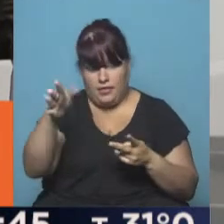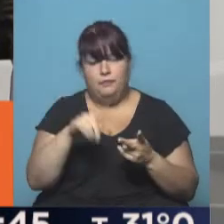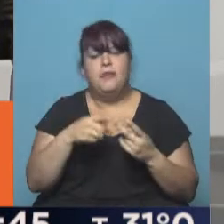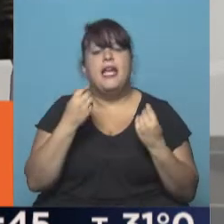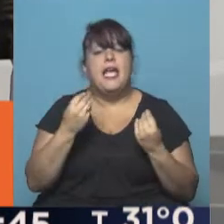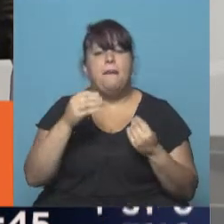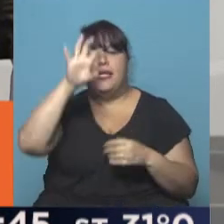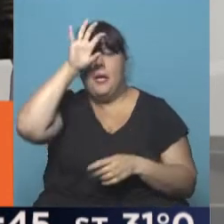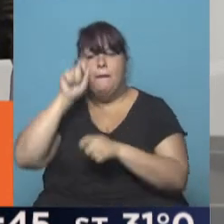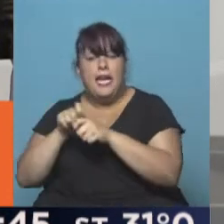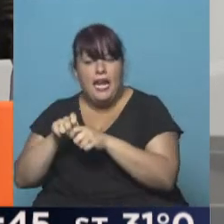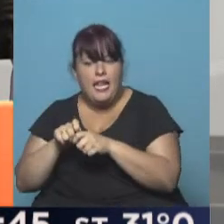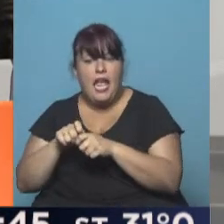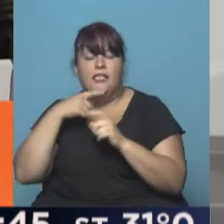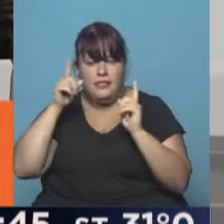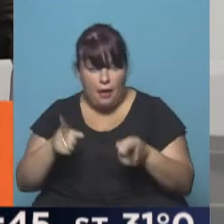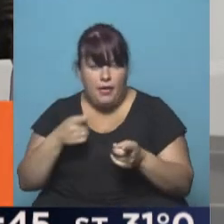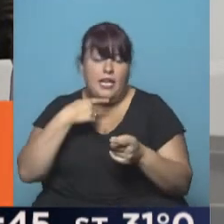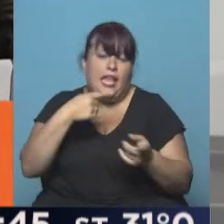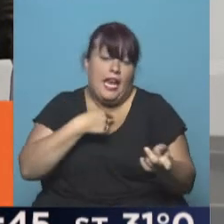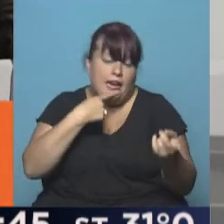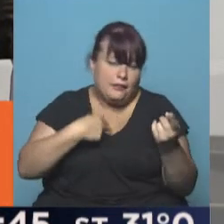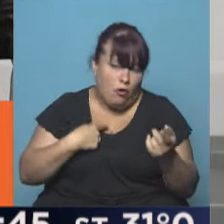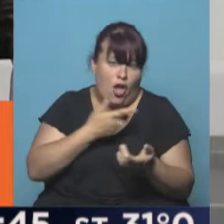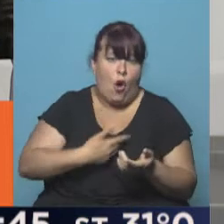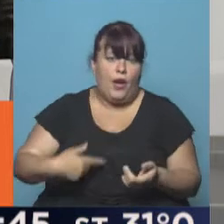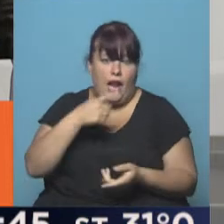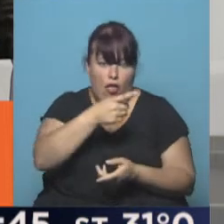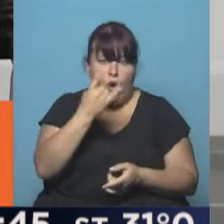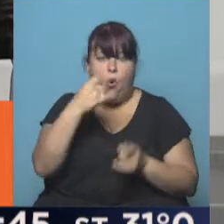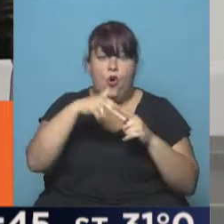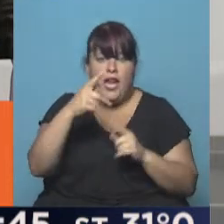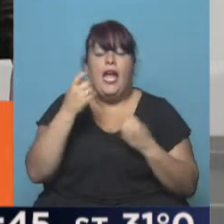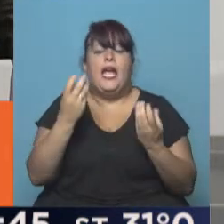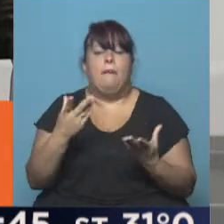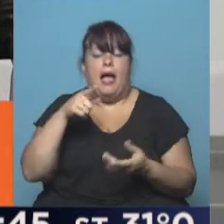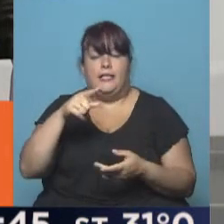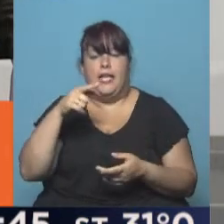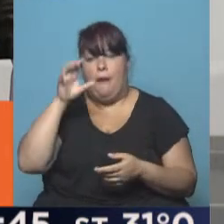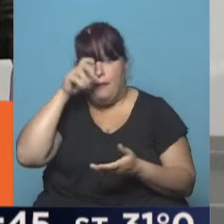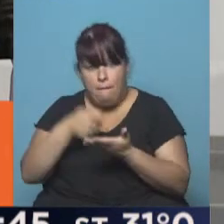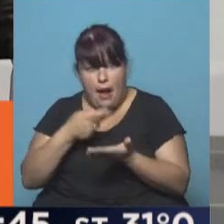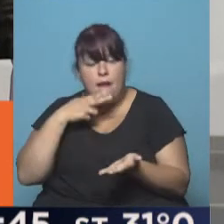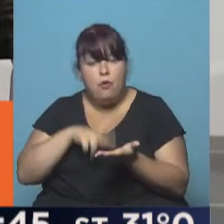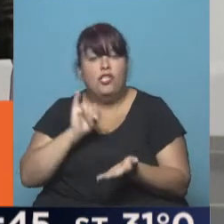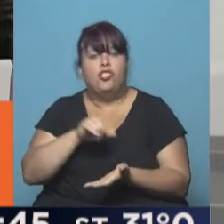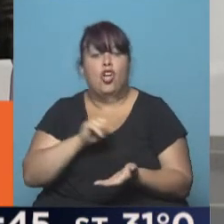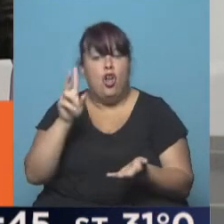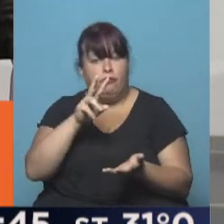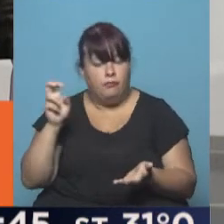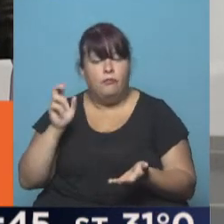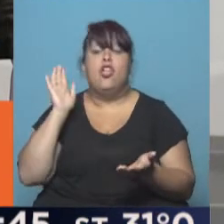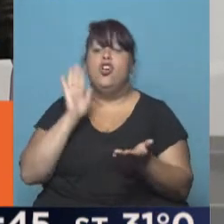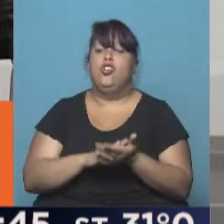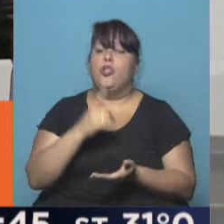pasa con la minería? Y si también quiere responder en base a eso también el gobernador Uñac, ¿qué va a pasar con la minería? ¿Va a pagar retenciones o no? Bueno, respecto a